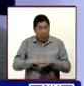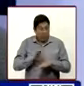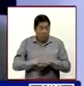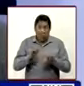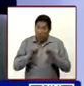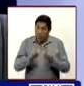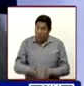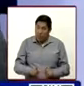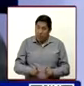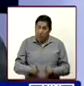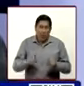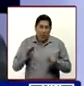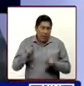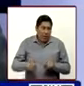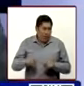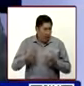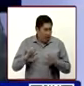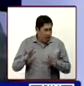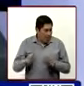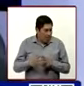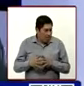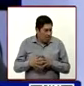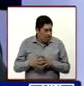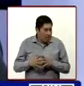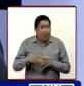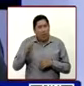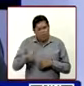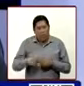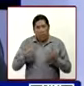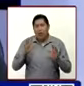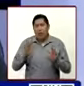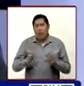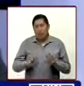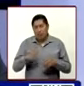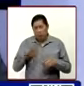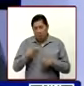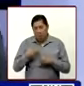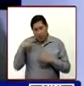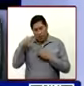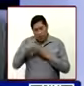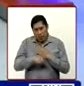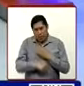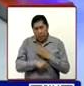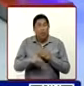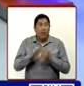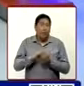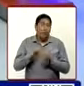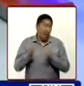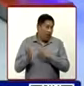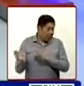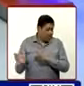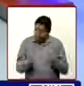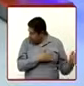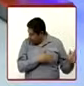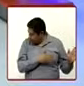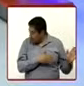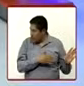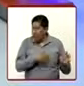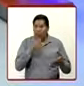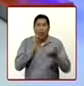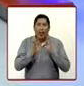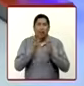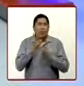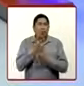prevención? Tendría que. Pero tendría que. Pero es complicado. Vamos a cambiar de temática y te voy a hablar acerca